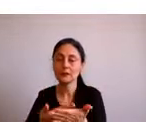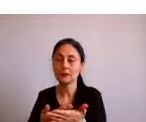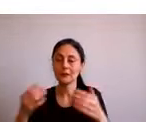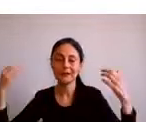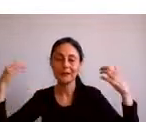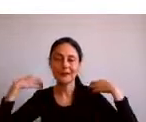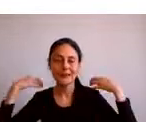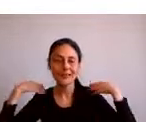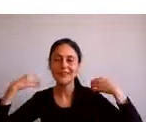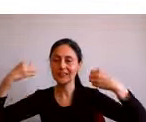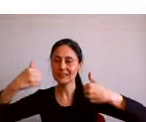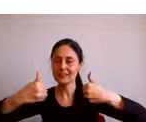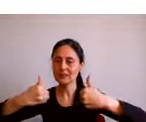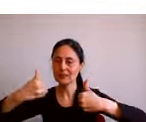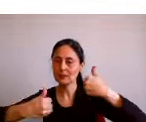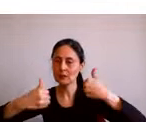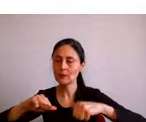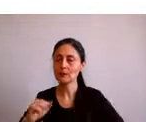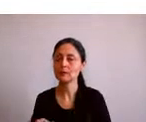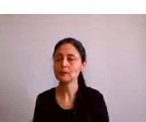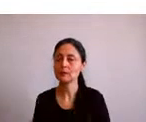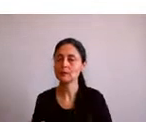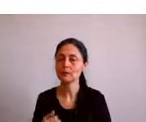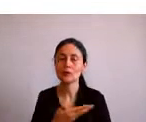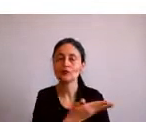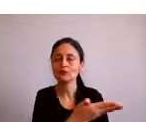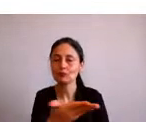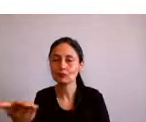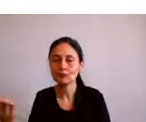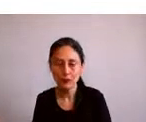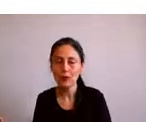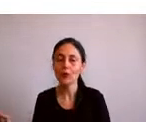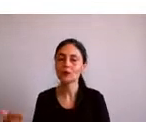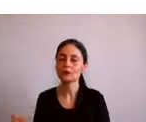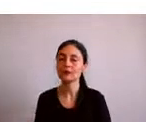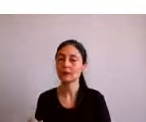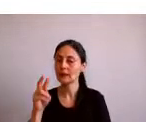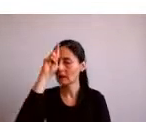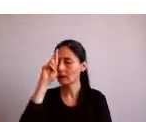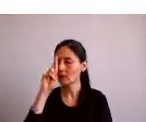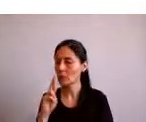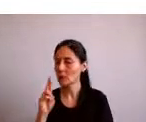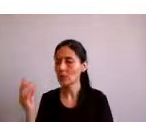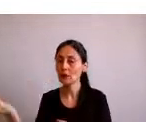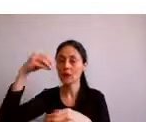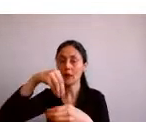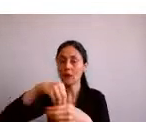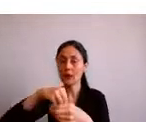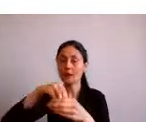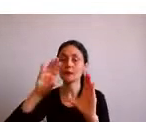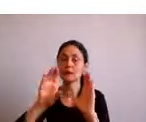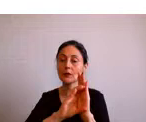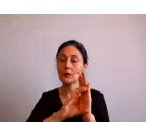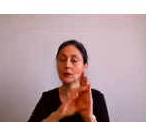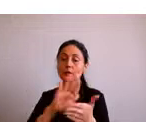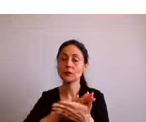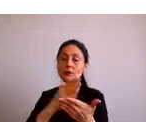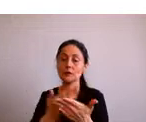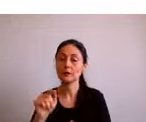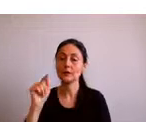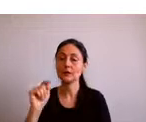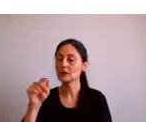abierta a que cualquiera pueda hacer cualquier cosa. Todos tenemos un rol, que cumplimos un rol, ¿cierto?, dentro del código sanitario, y eso es lo que hoy día se busca: